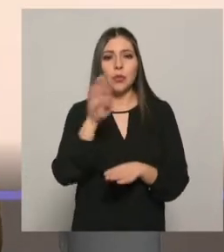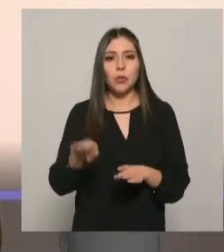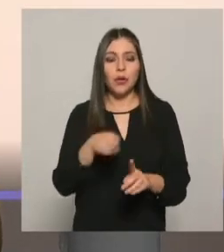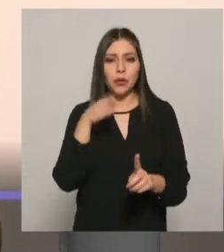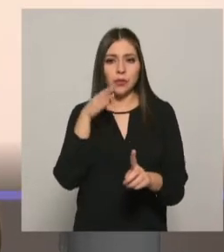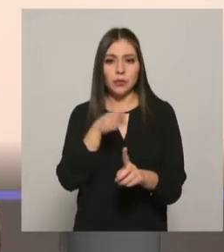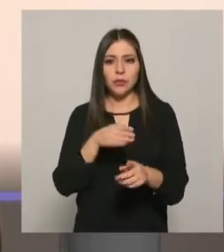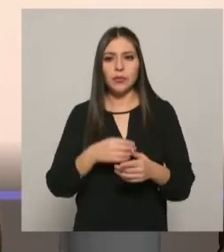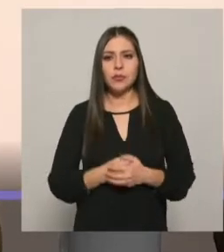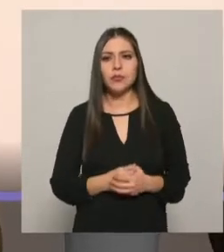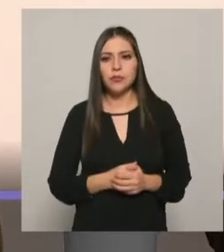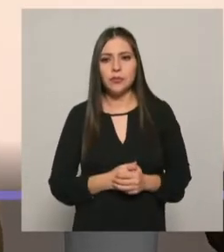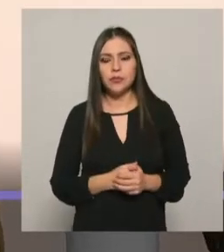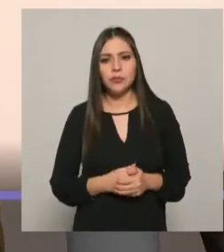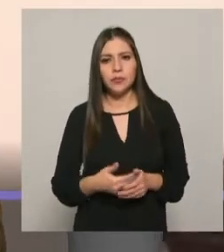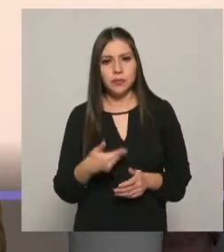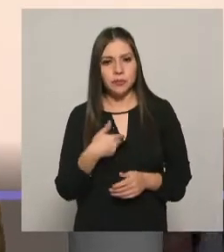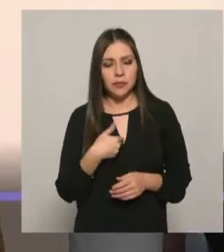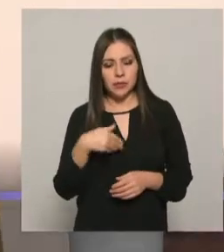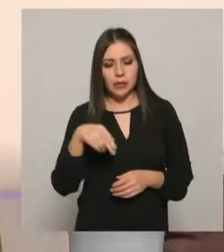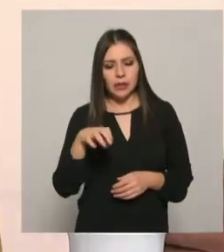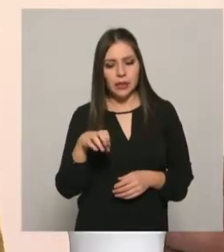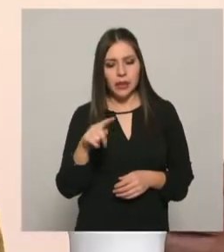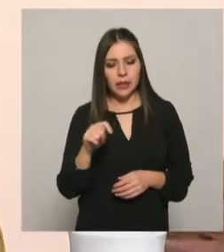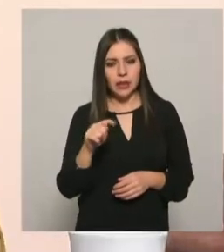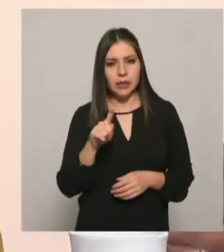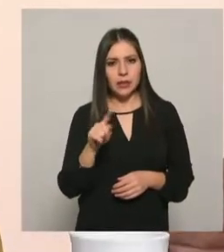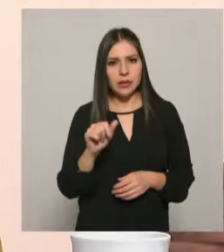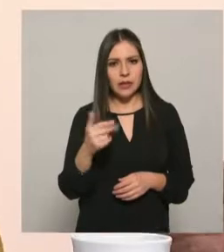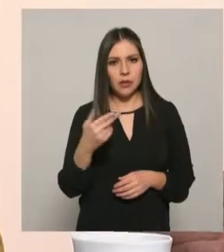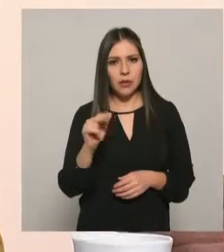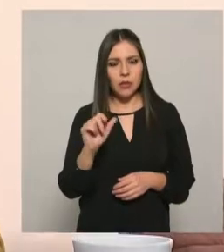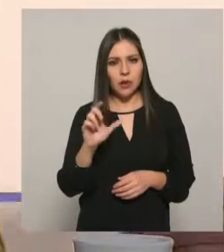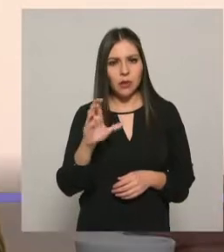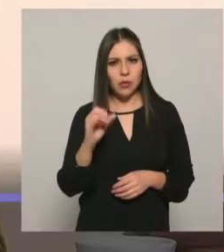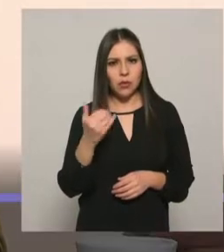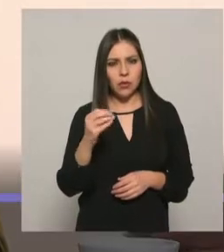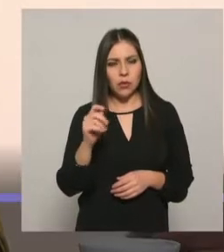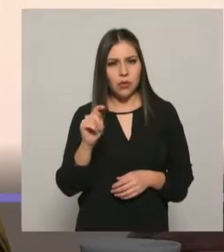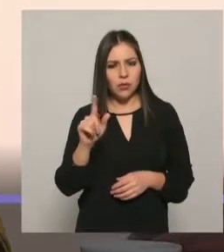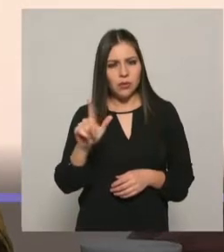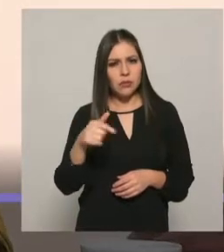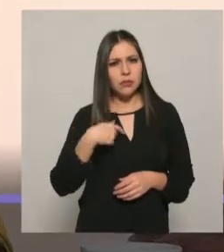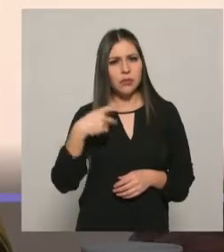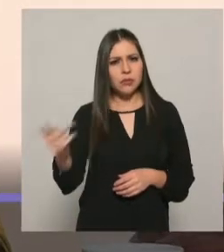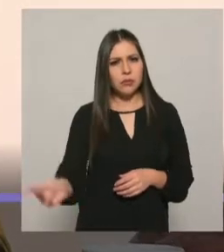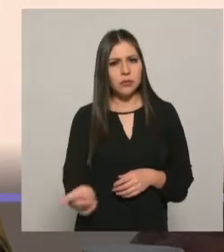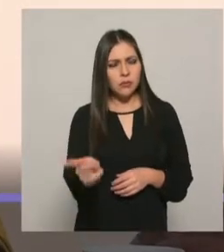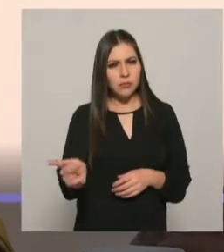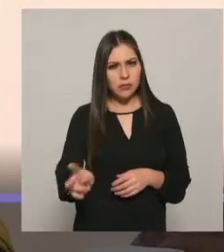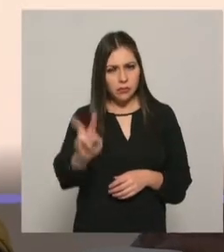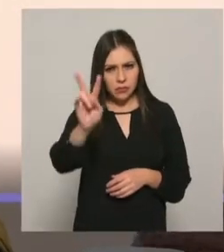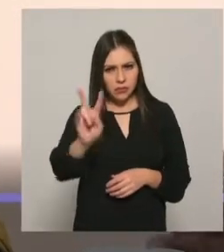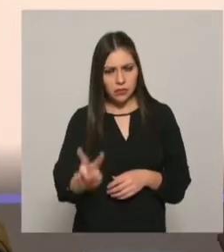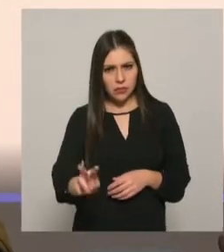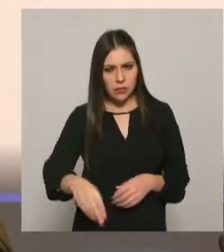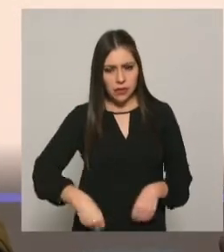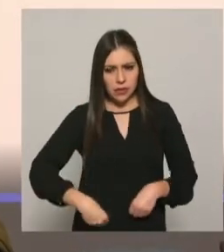pregunto, yo Netzahualcóyotl lo pregunto, ¿acaso de veras se vive con raíz en la